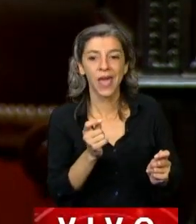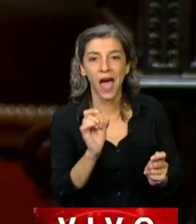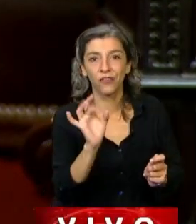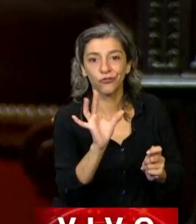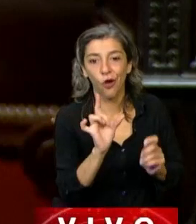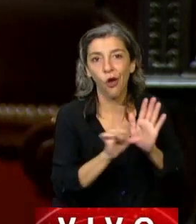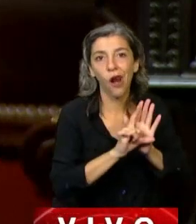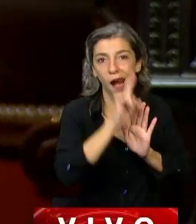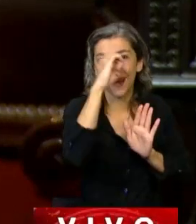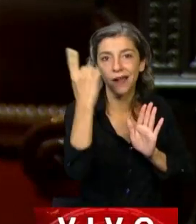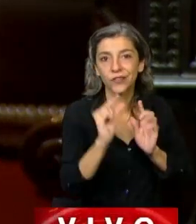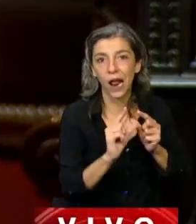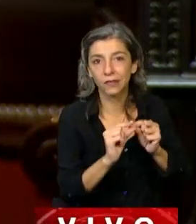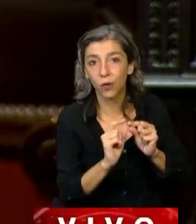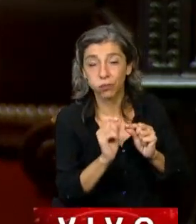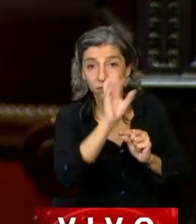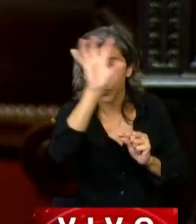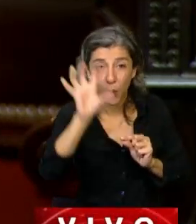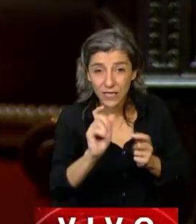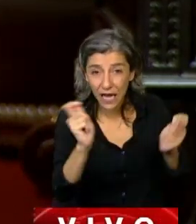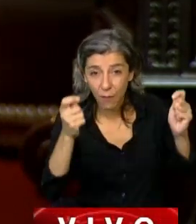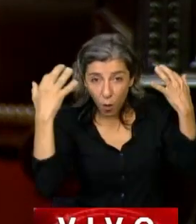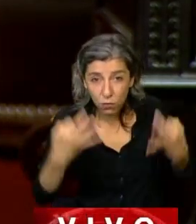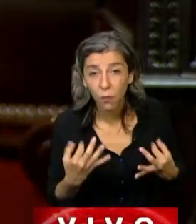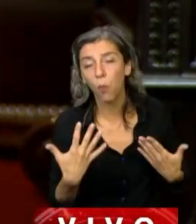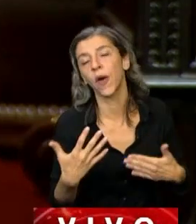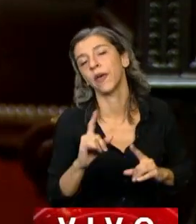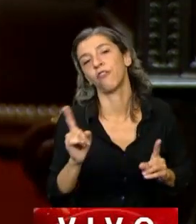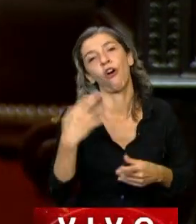en una ley inaplicable, se corrige con buena gestión.